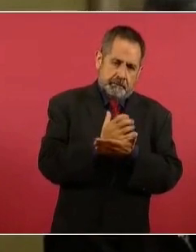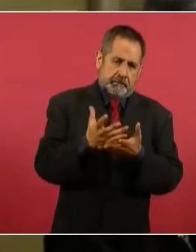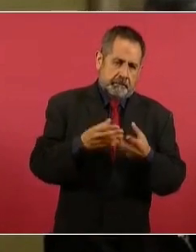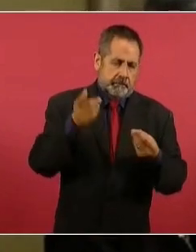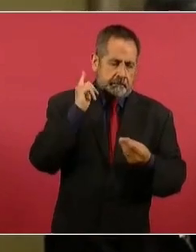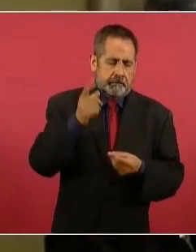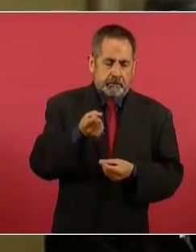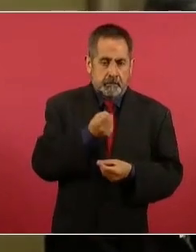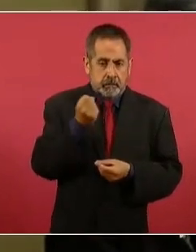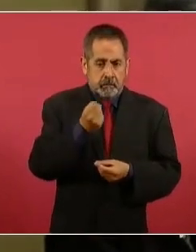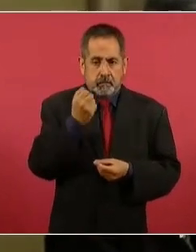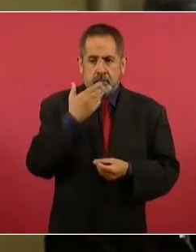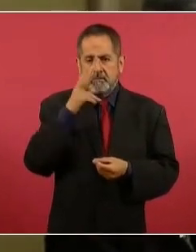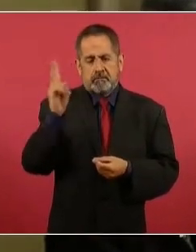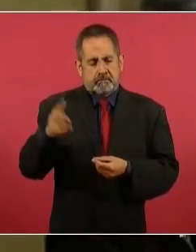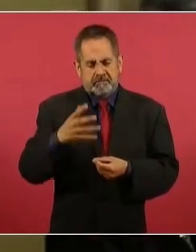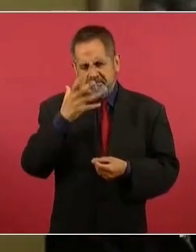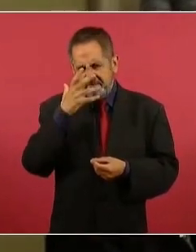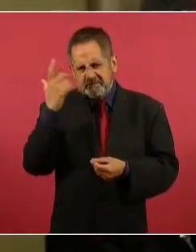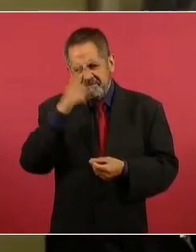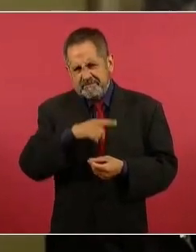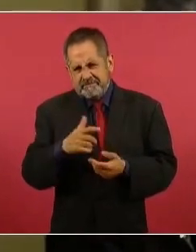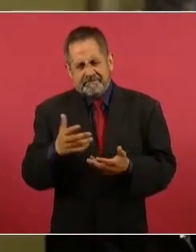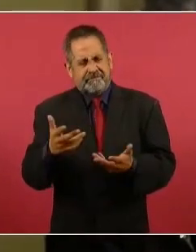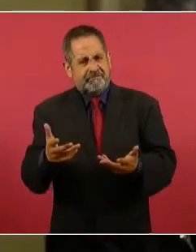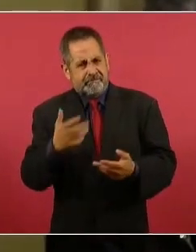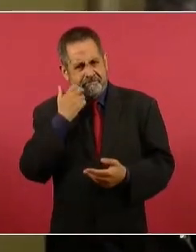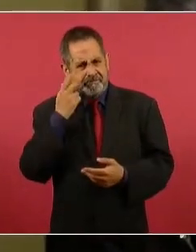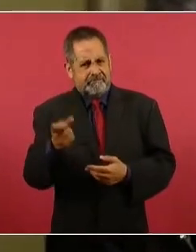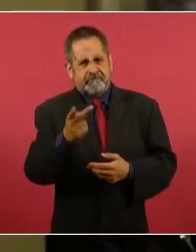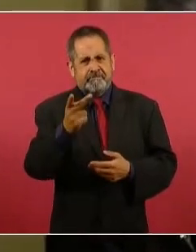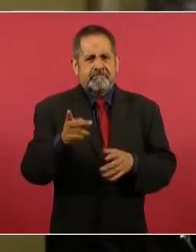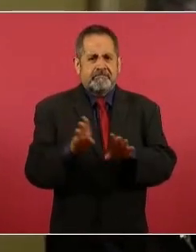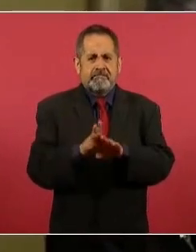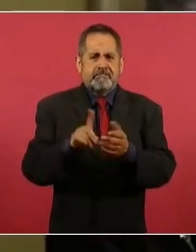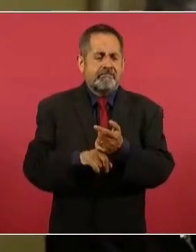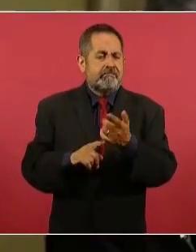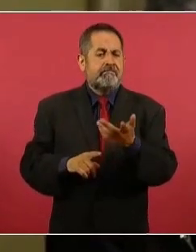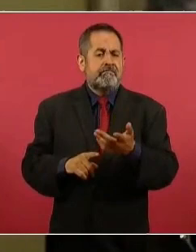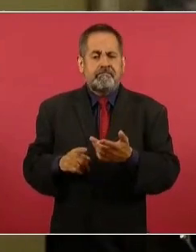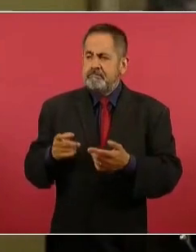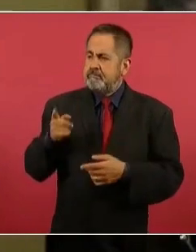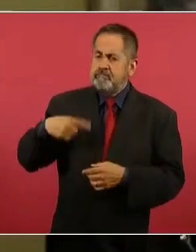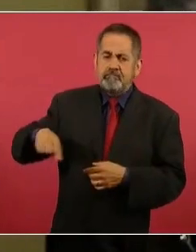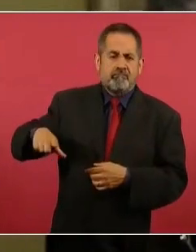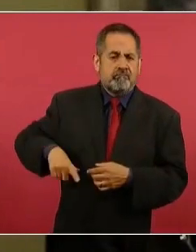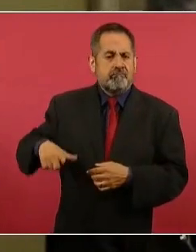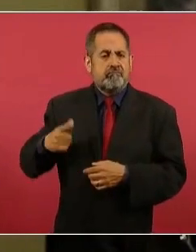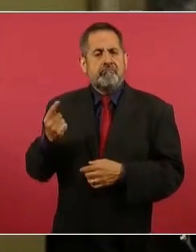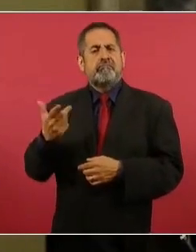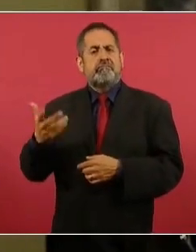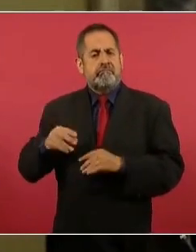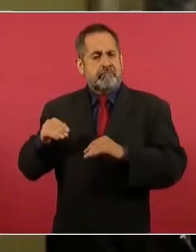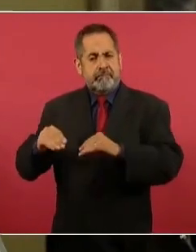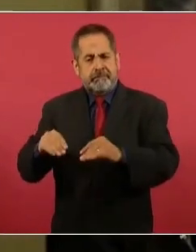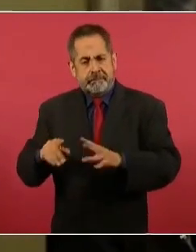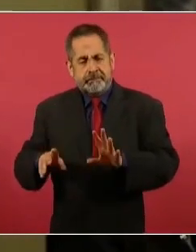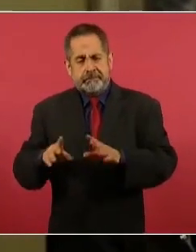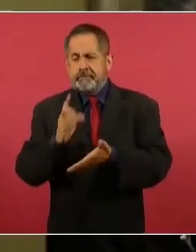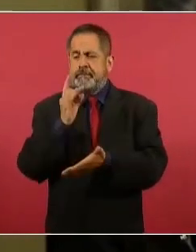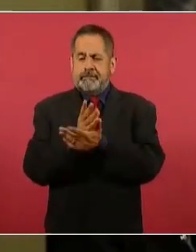pues fue bastante trágico. Entonces, me gustaría preguntarle, presidente, ¿qué acciones se están realizando, no